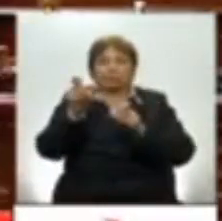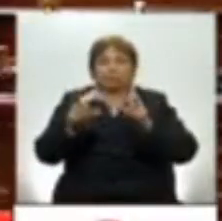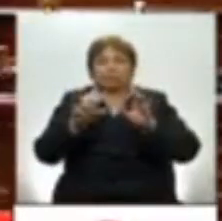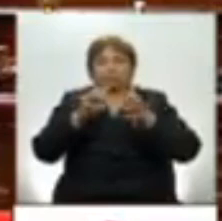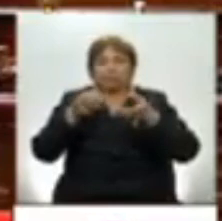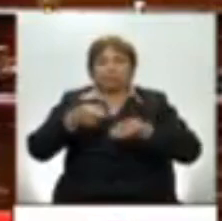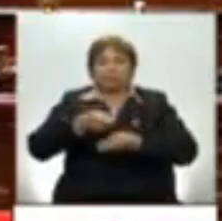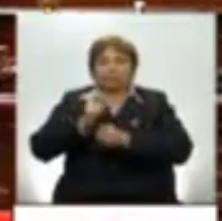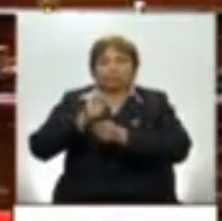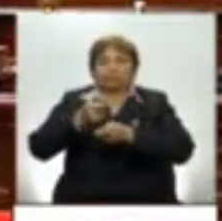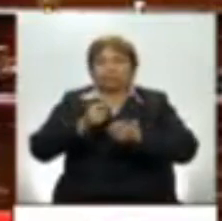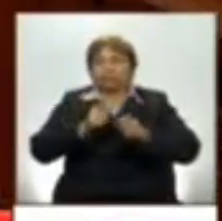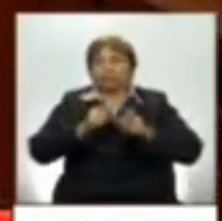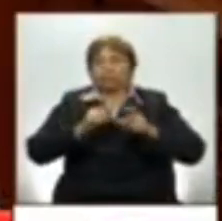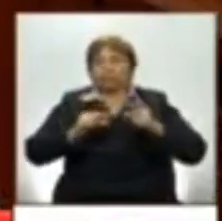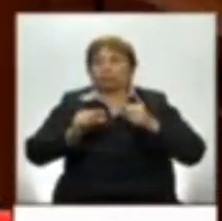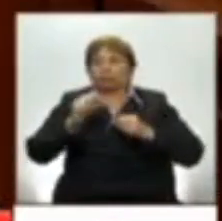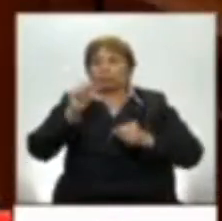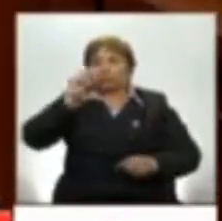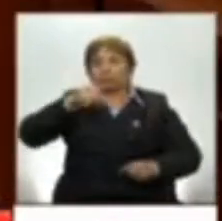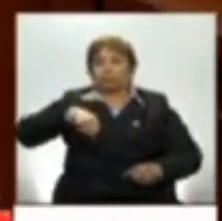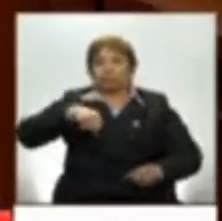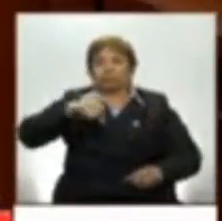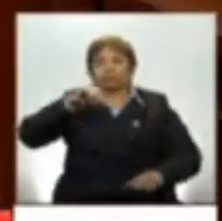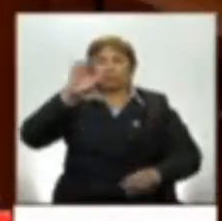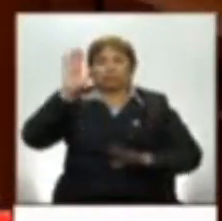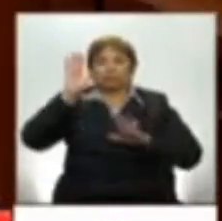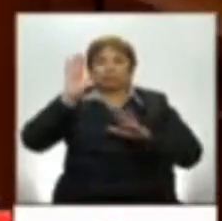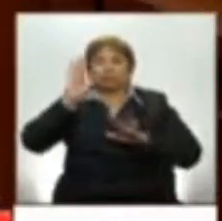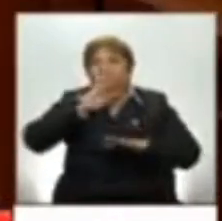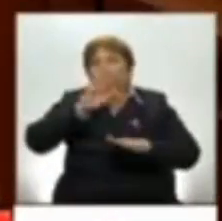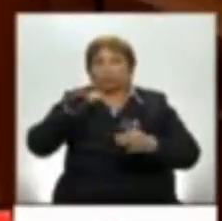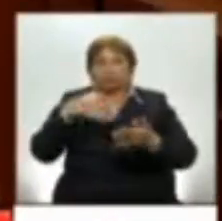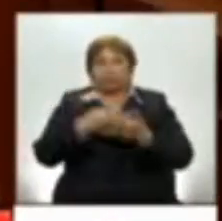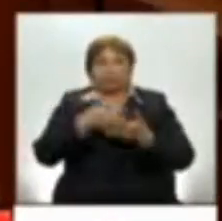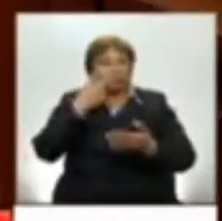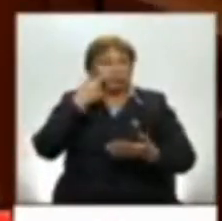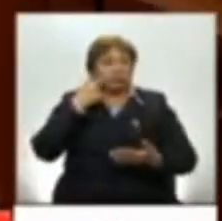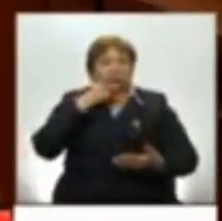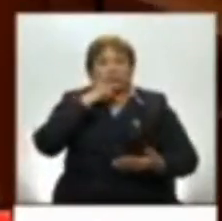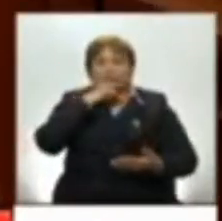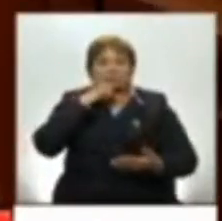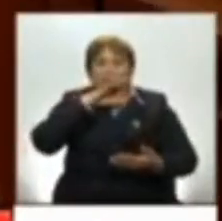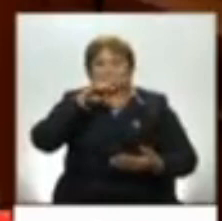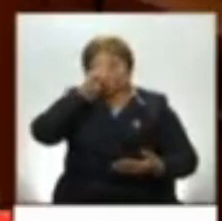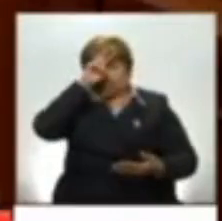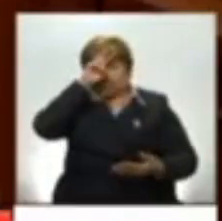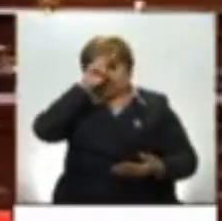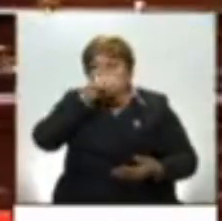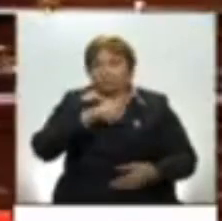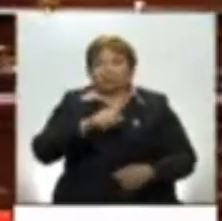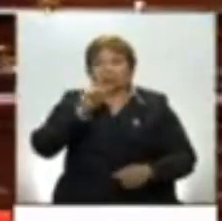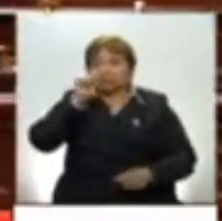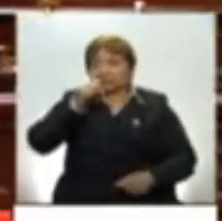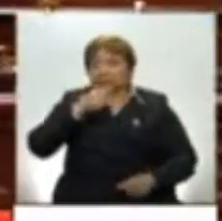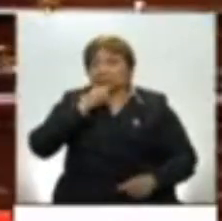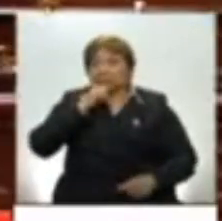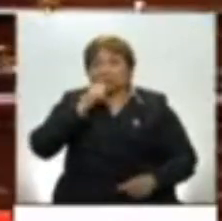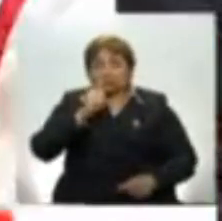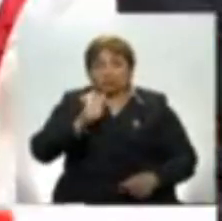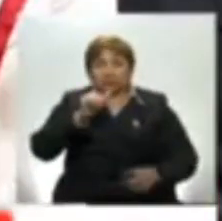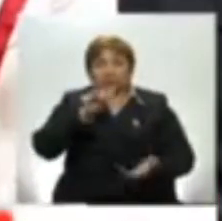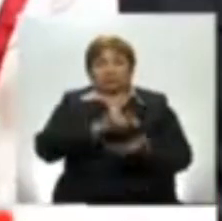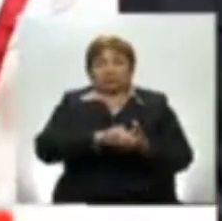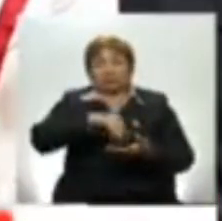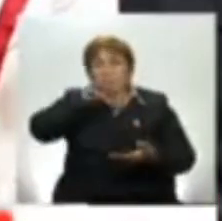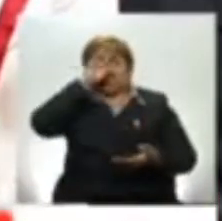sectoriales, campesinas, gremiales, sí, juro, y por todos los hombres y mujeres de nuestro país. Si así lo hace, que la